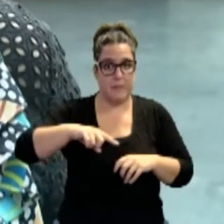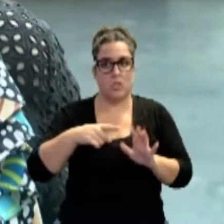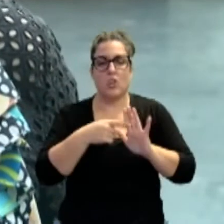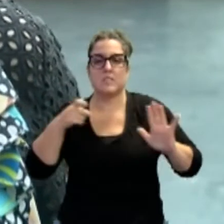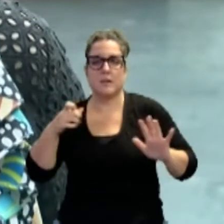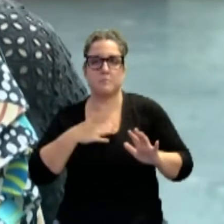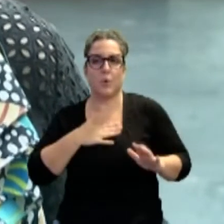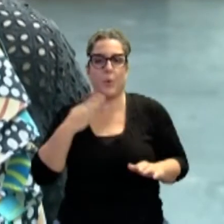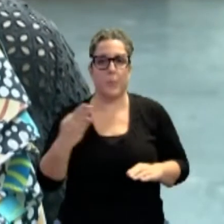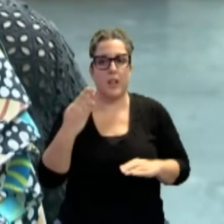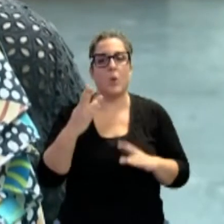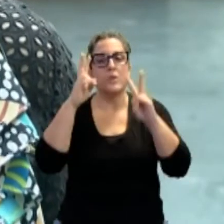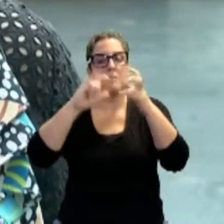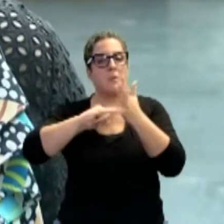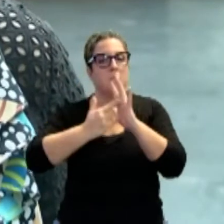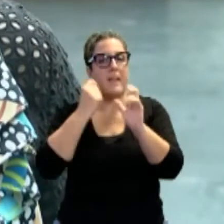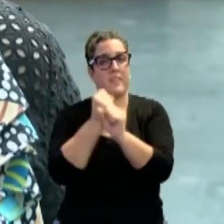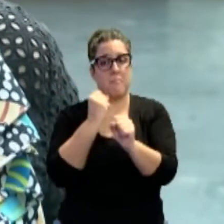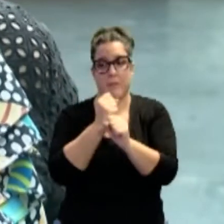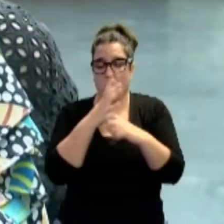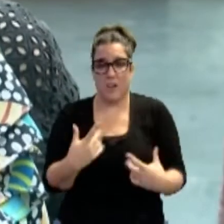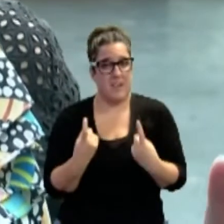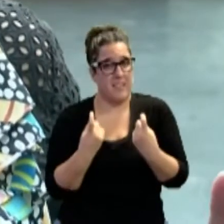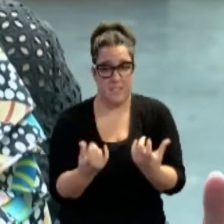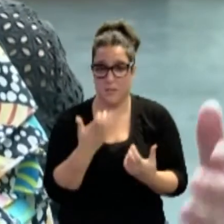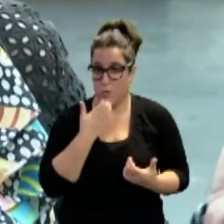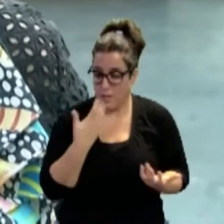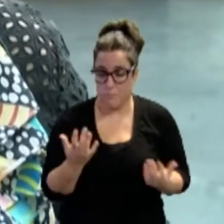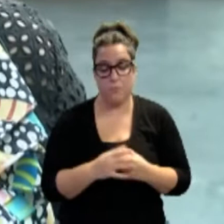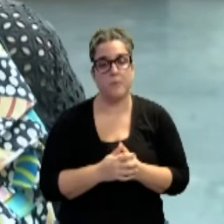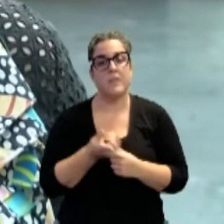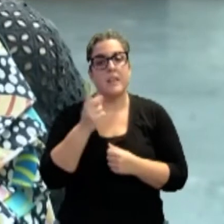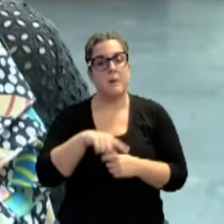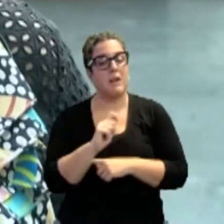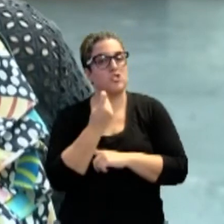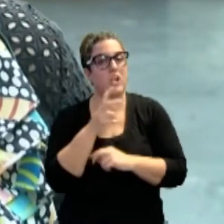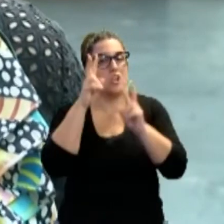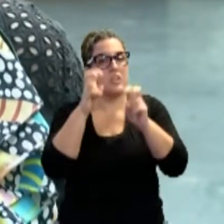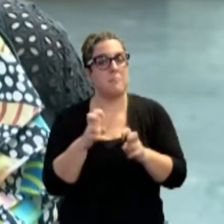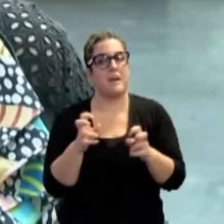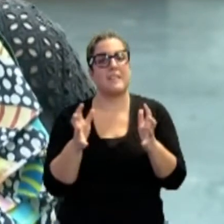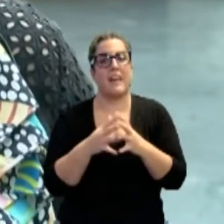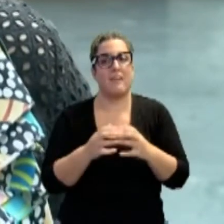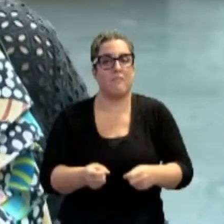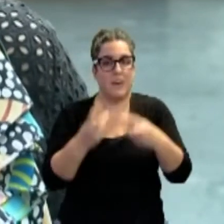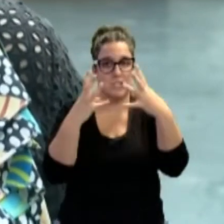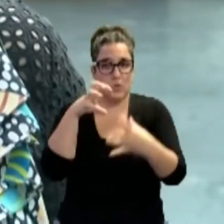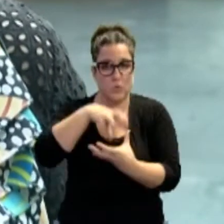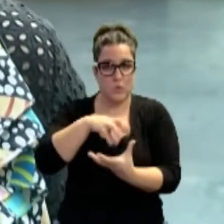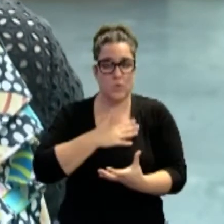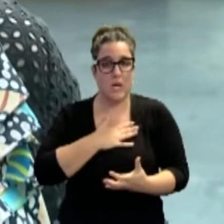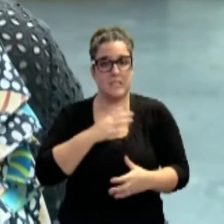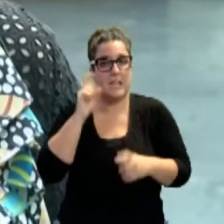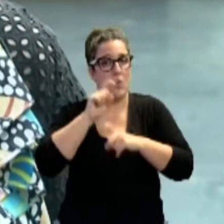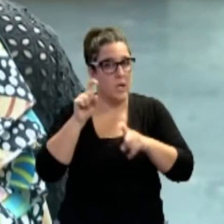abordar un plan de empleo tan necesario en estos momentos. Lo que hemos conseguido en las infraestructuras educativas es muy importante y